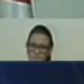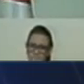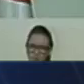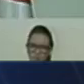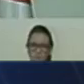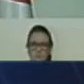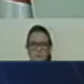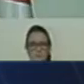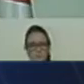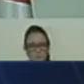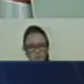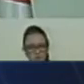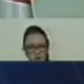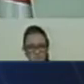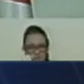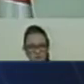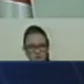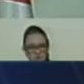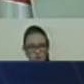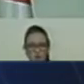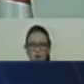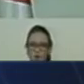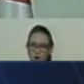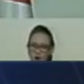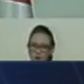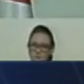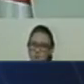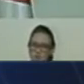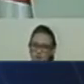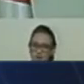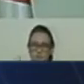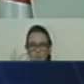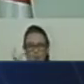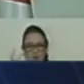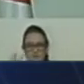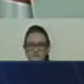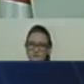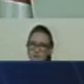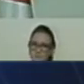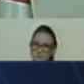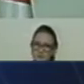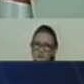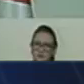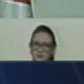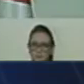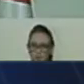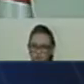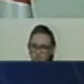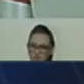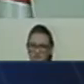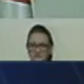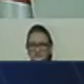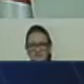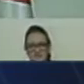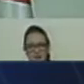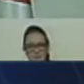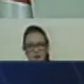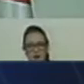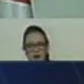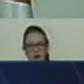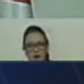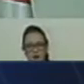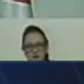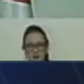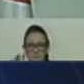los trabajadores, proteger a los hogares, a la familia, proteger a la mujer, jefa de hogar. Sistema de Carnet de la Patria es